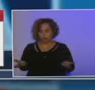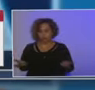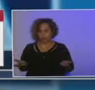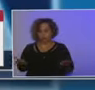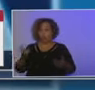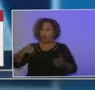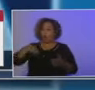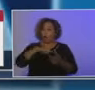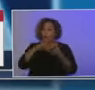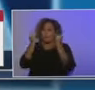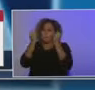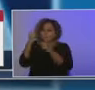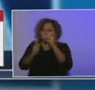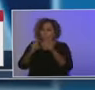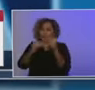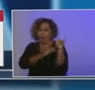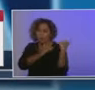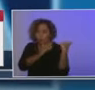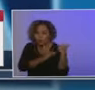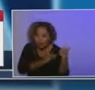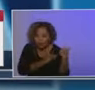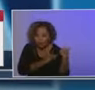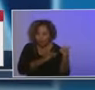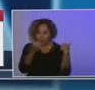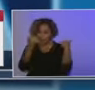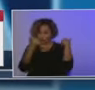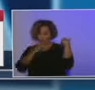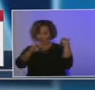los responsables que estuvieron y que están